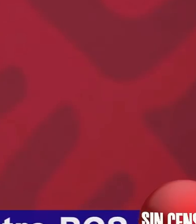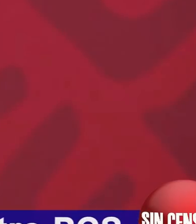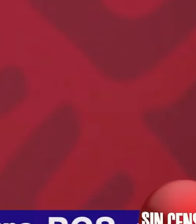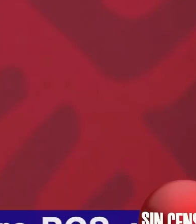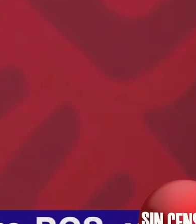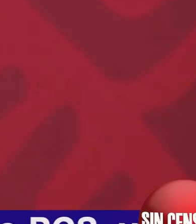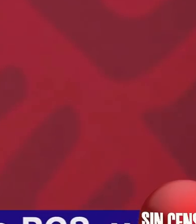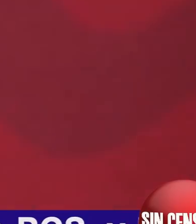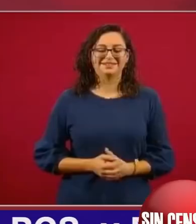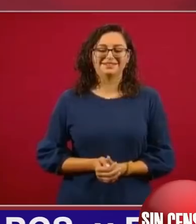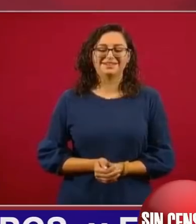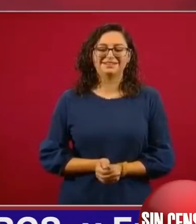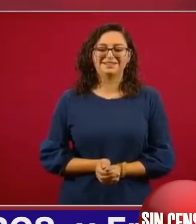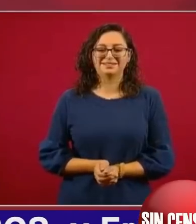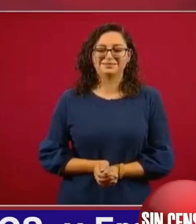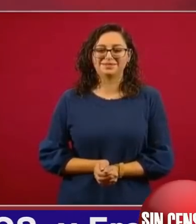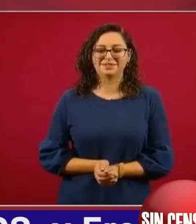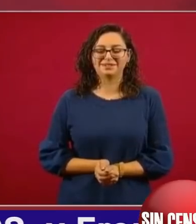sacó el presupuesto